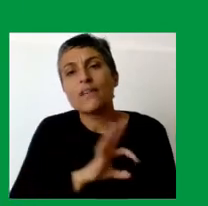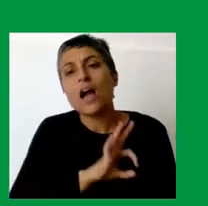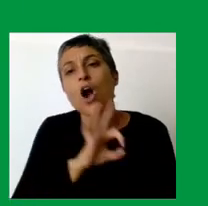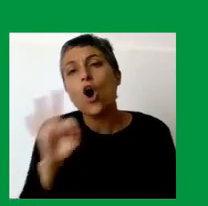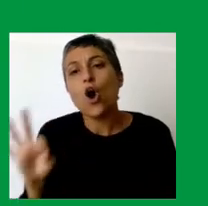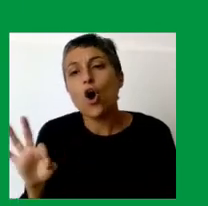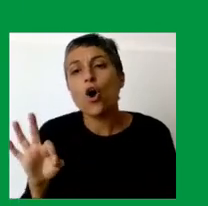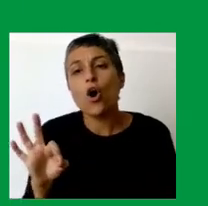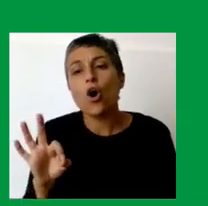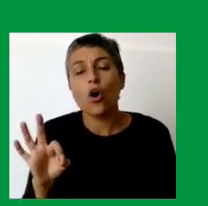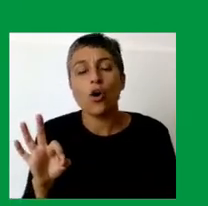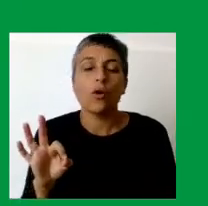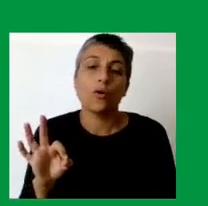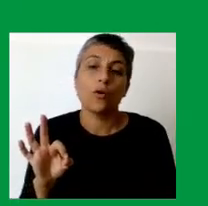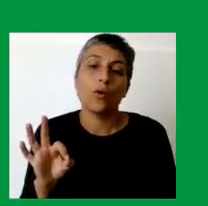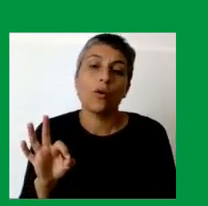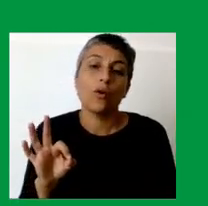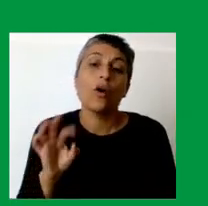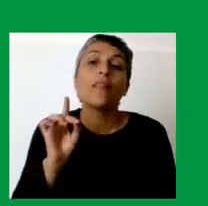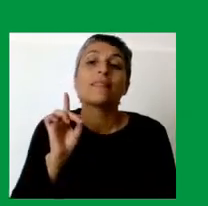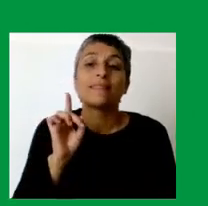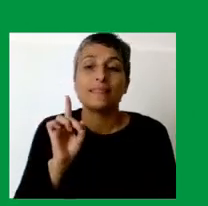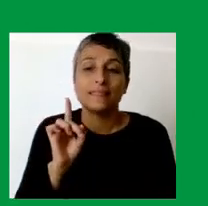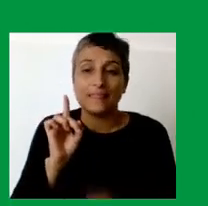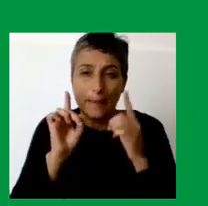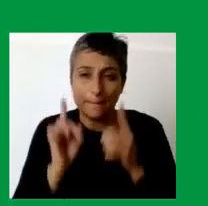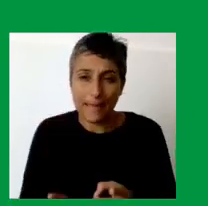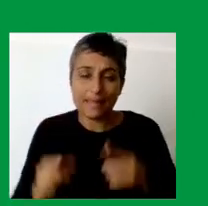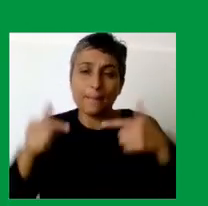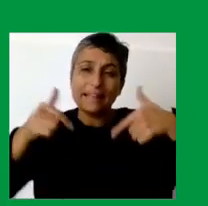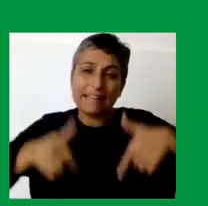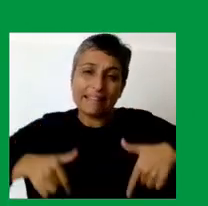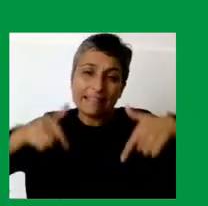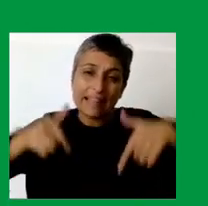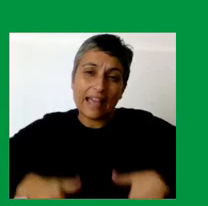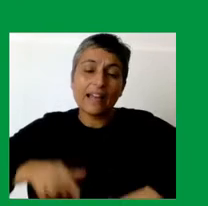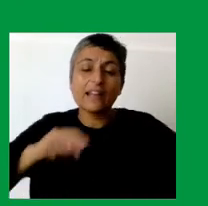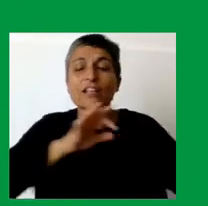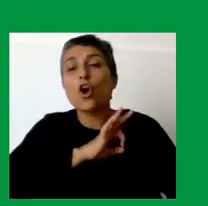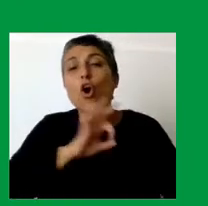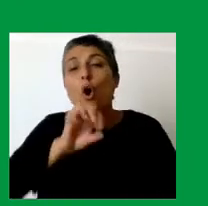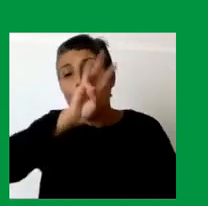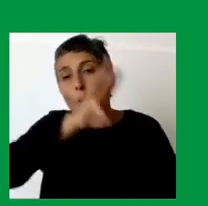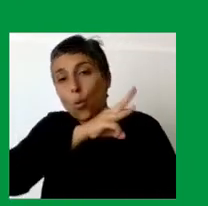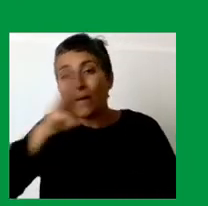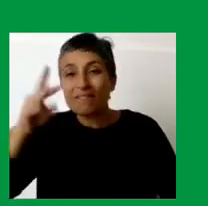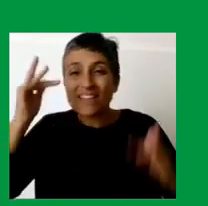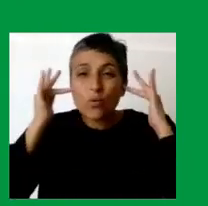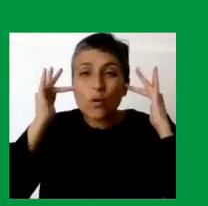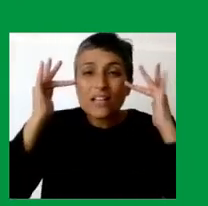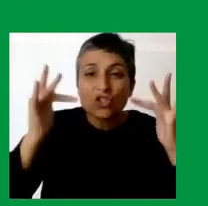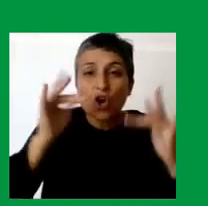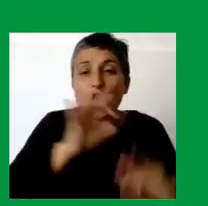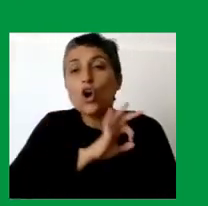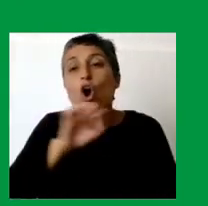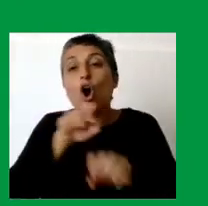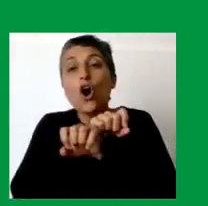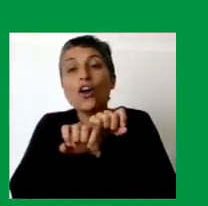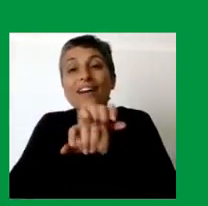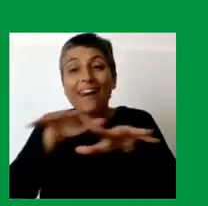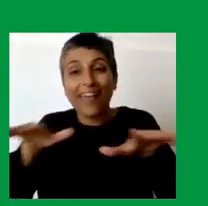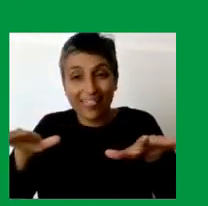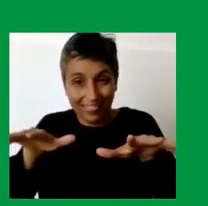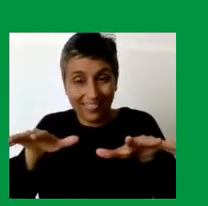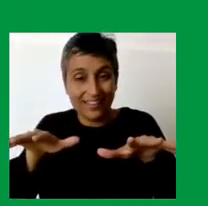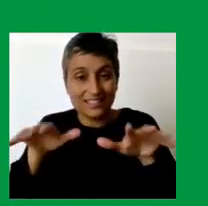los repositorios de Ministerio, en el portal Educar, en las redes, y Y Marie